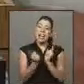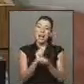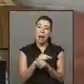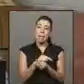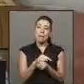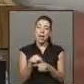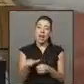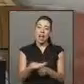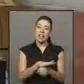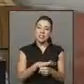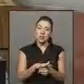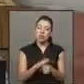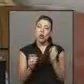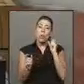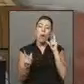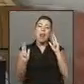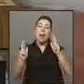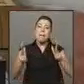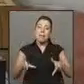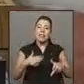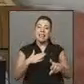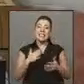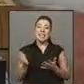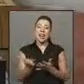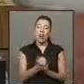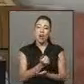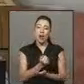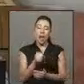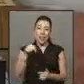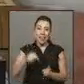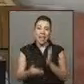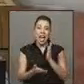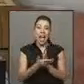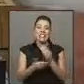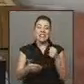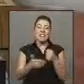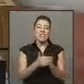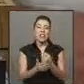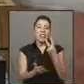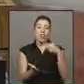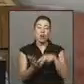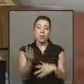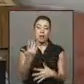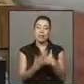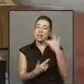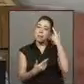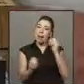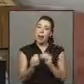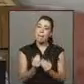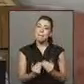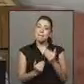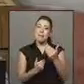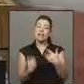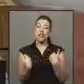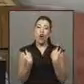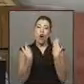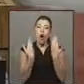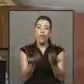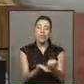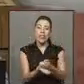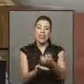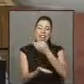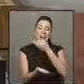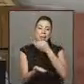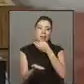esta situación, y las metas que se esperaban alcanzar de aquí a fin de 2015 para ampliar la oferta de fármacos